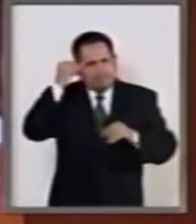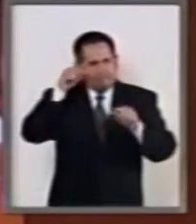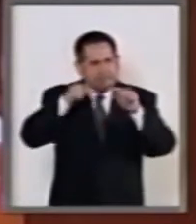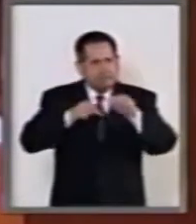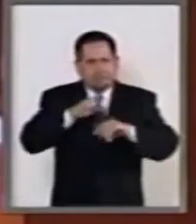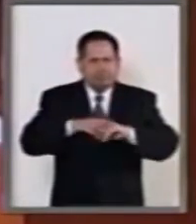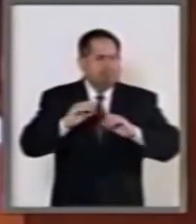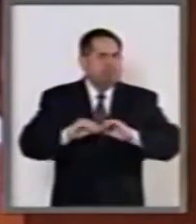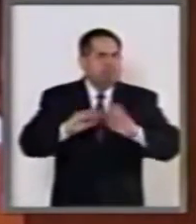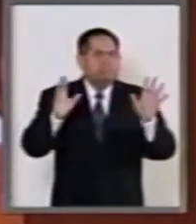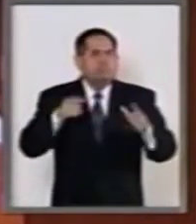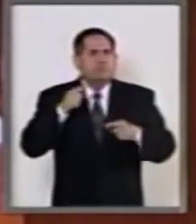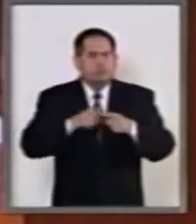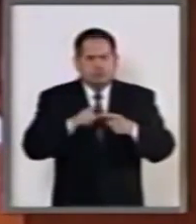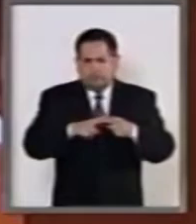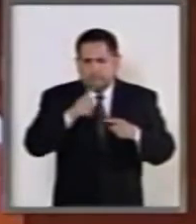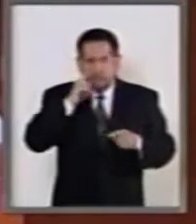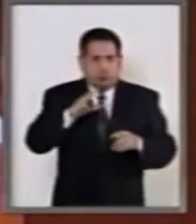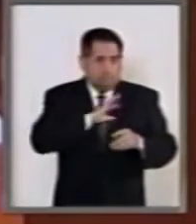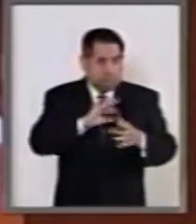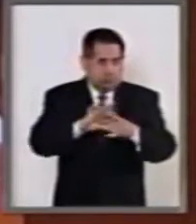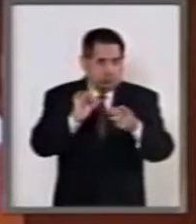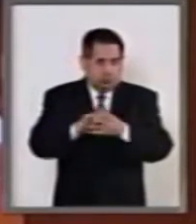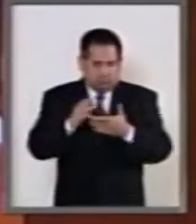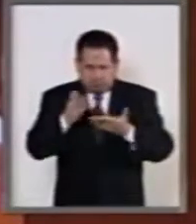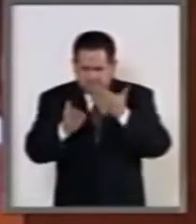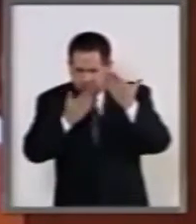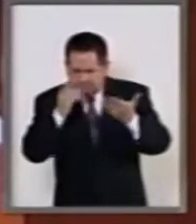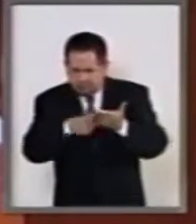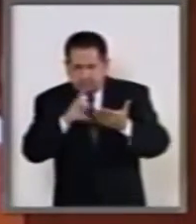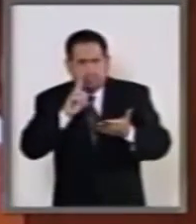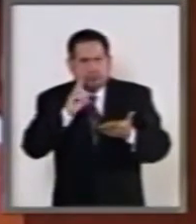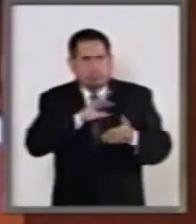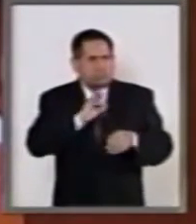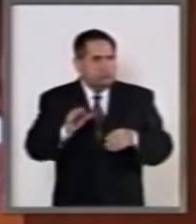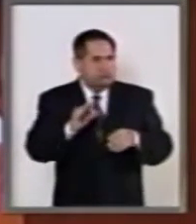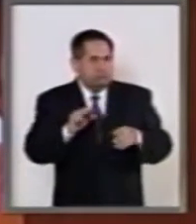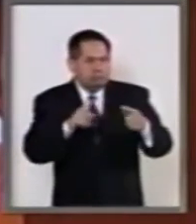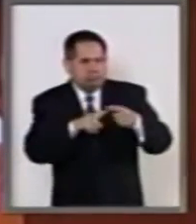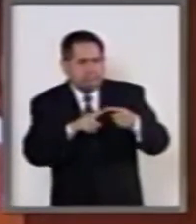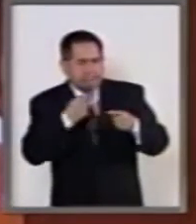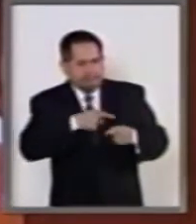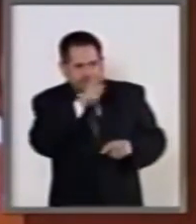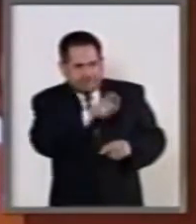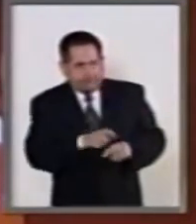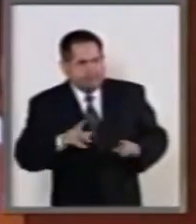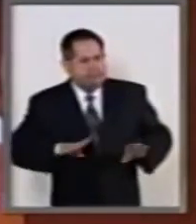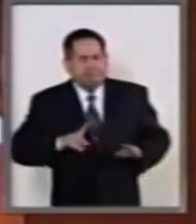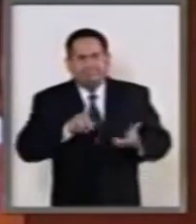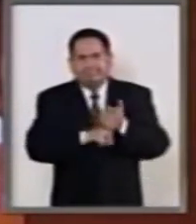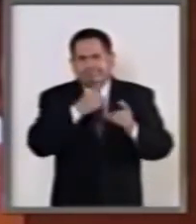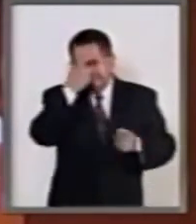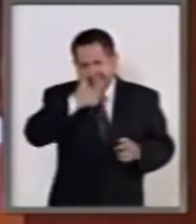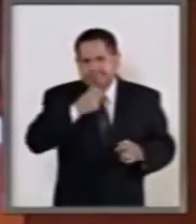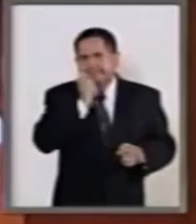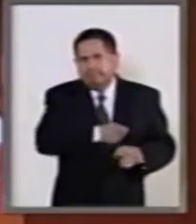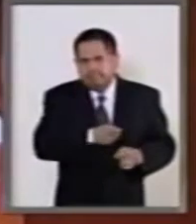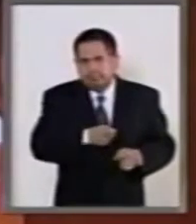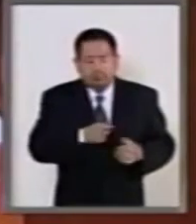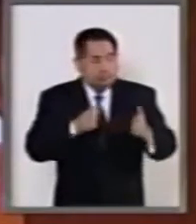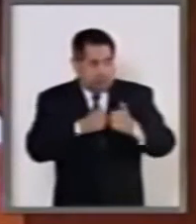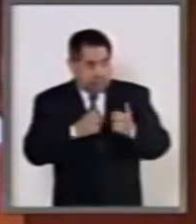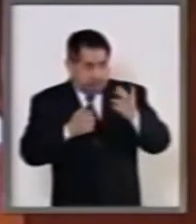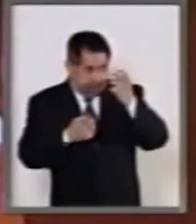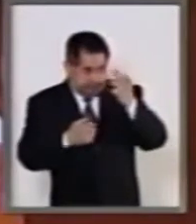objetivos que excluyan la posibilidad de evaluar la personalidad del imputado y resolver con